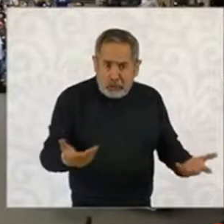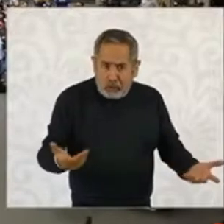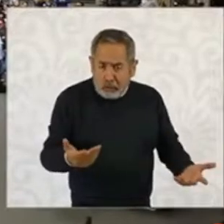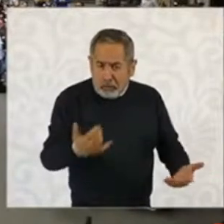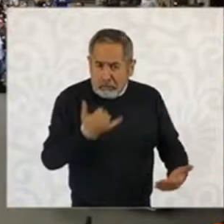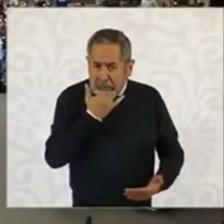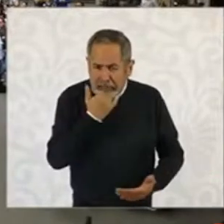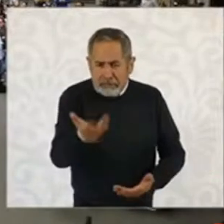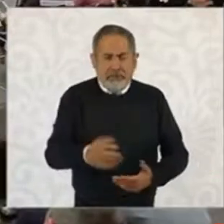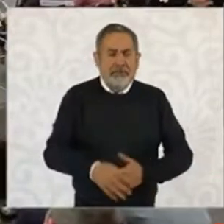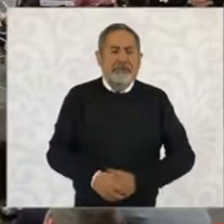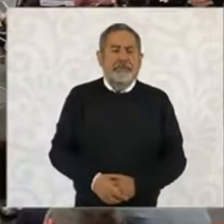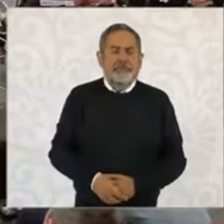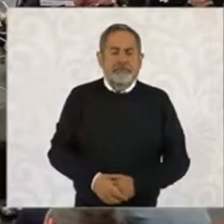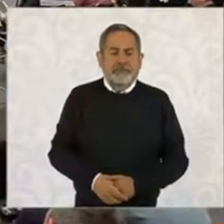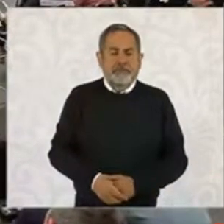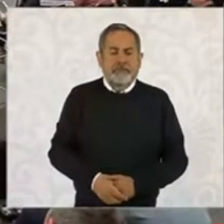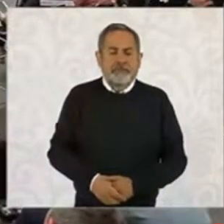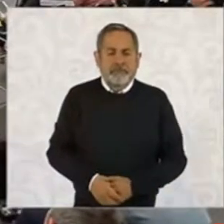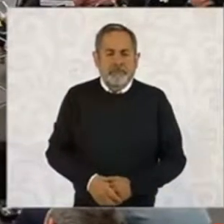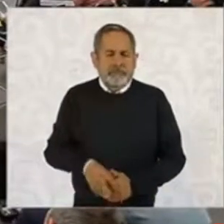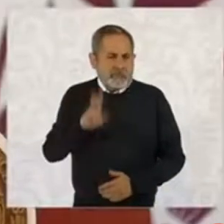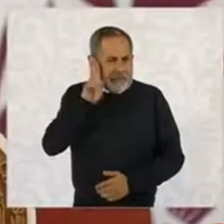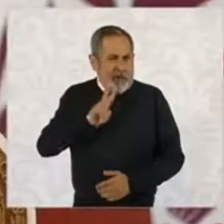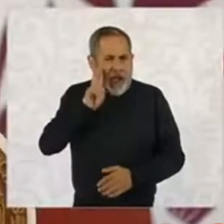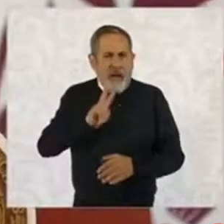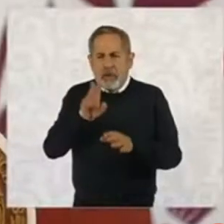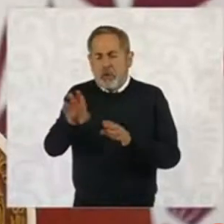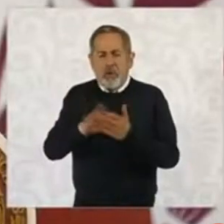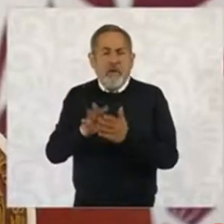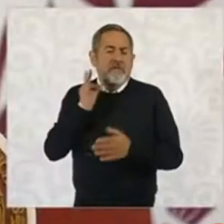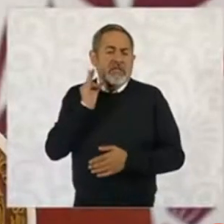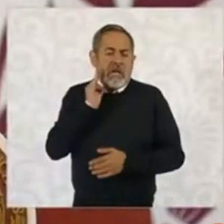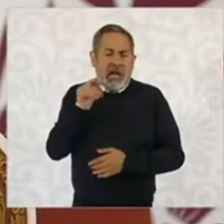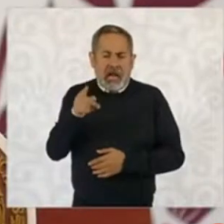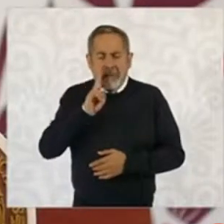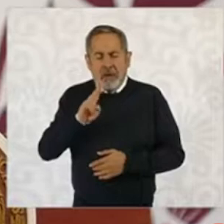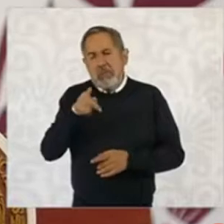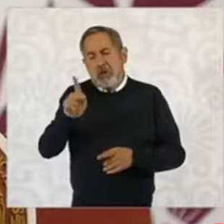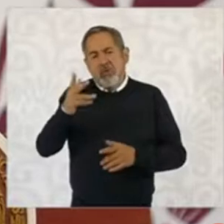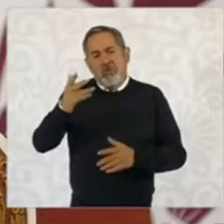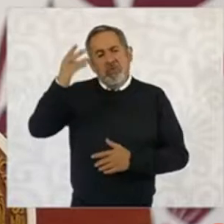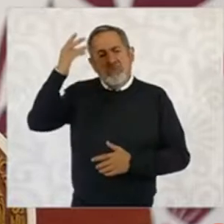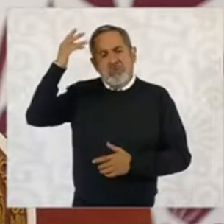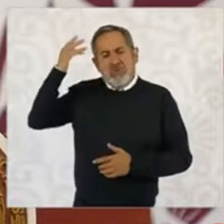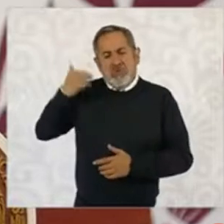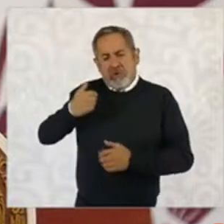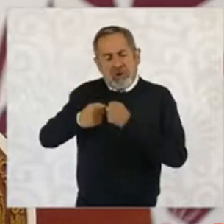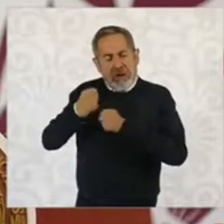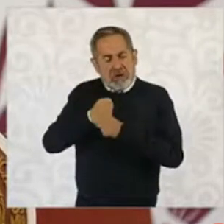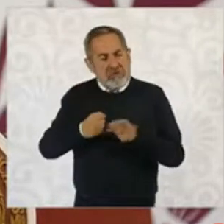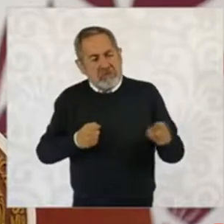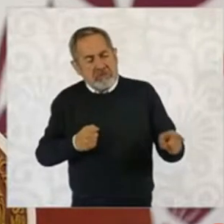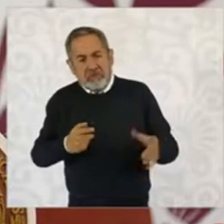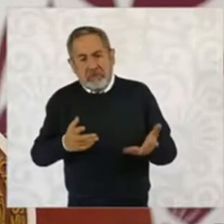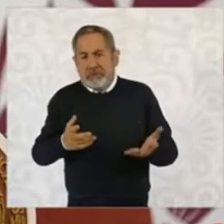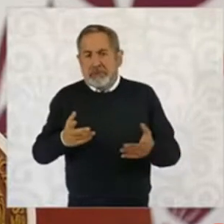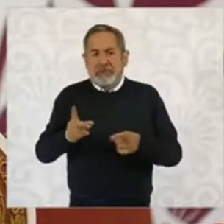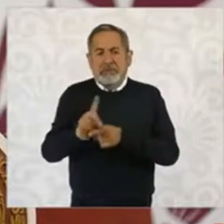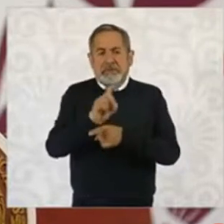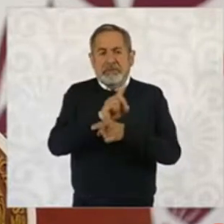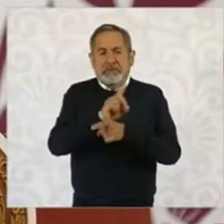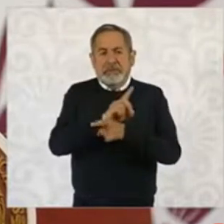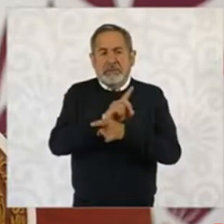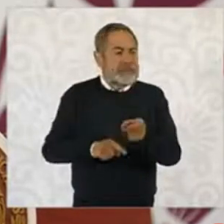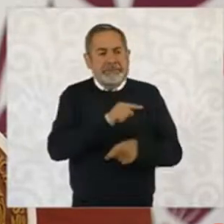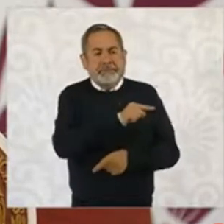Hay que revisar eso con el fiscal, pero ya fue hace bastante tiempo y además desde entonces a muchos